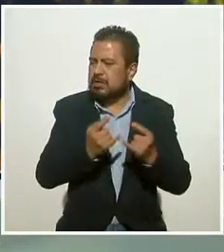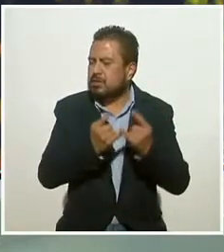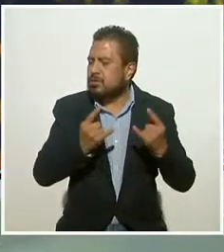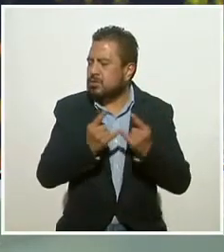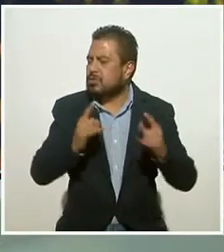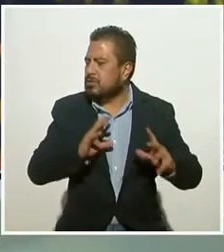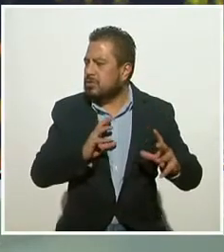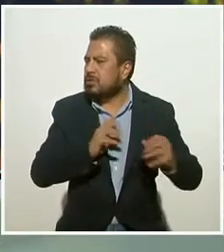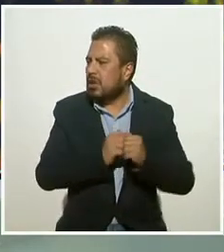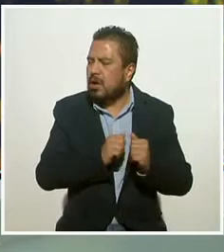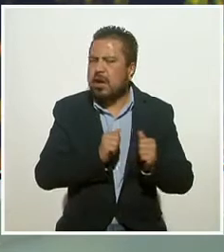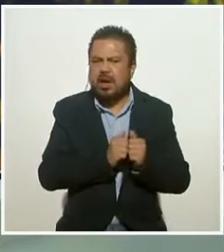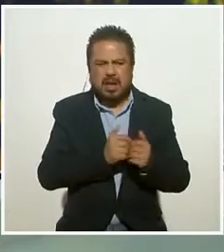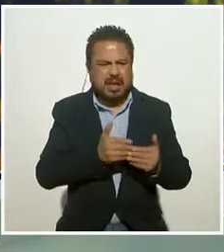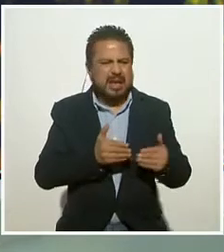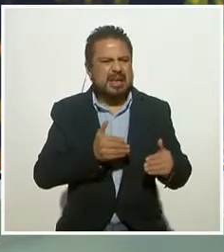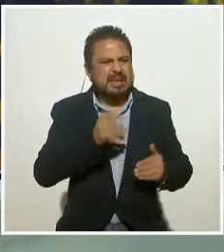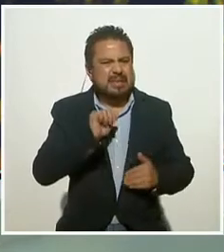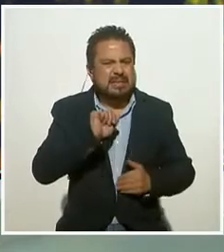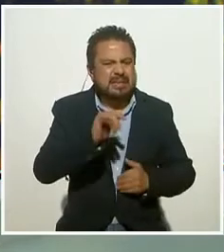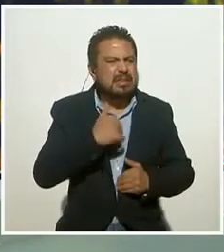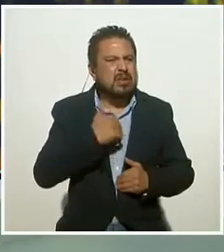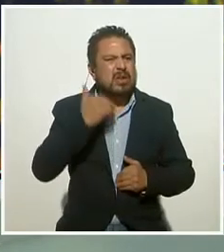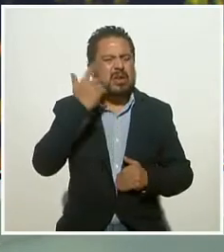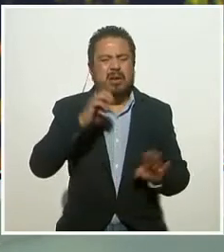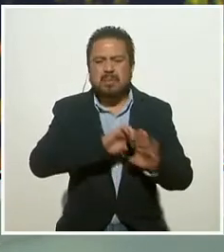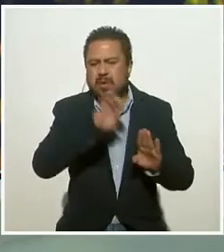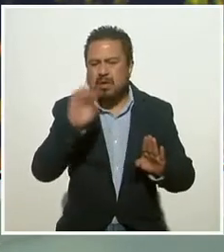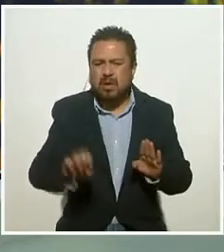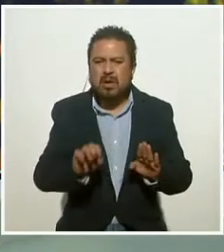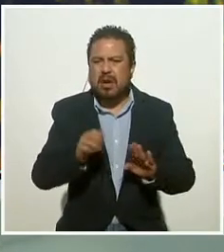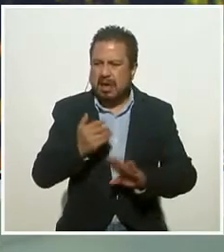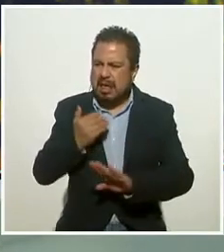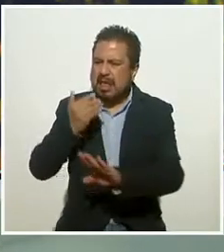historias, donde entonces ya quiero, por ejemplo, dañar a